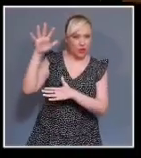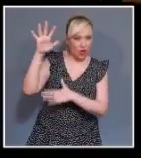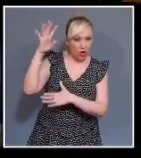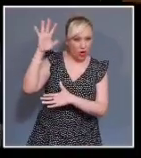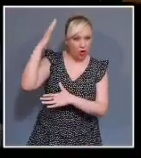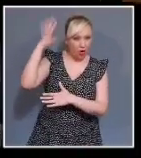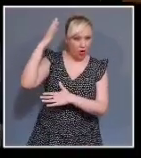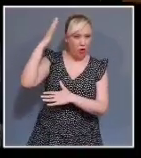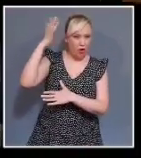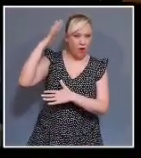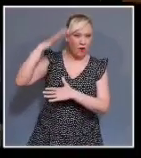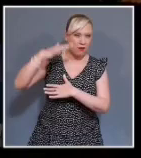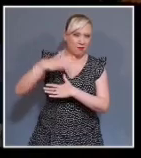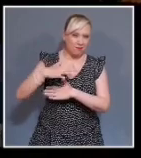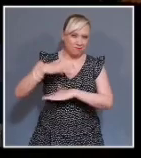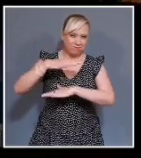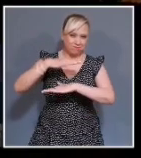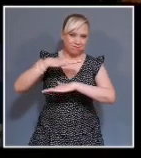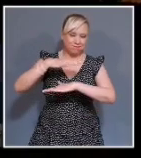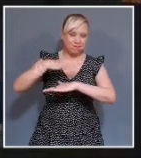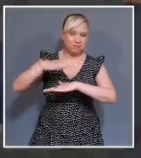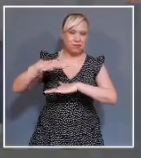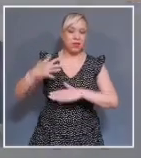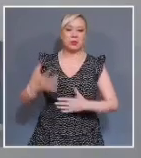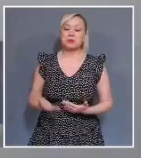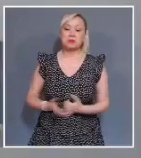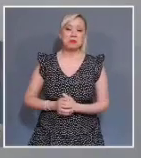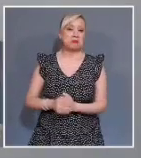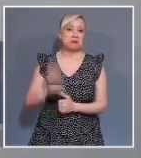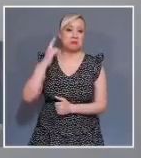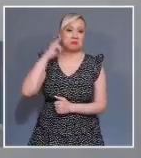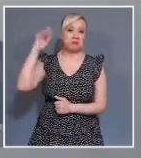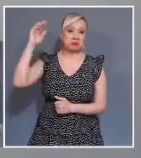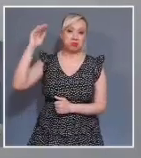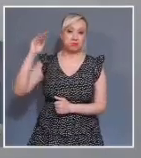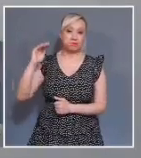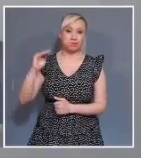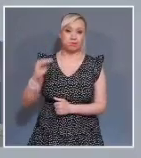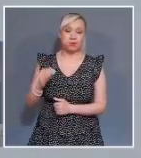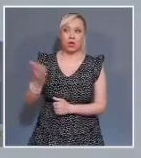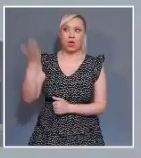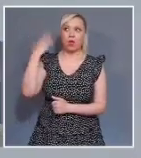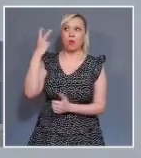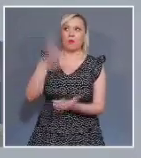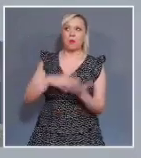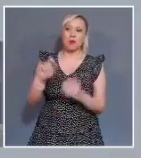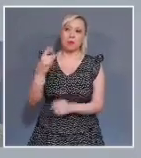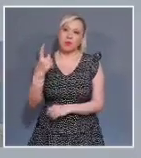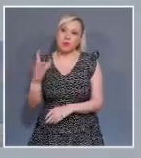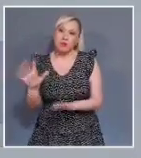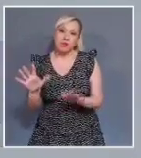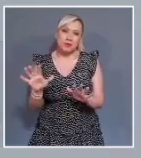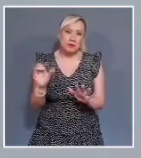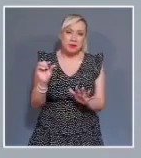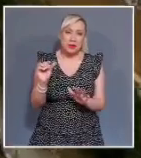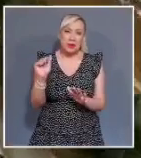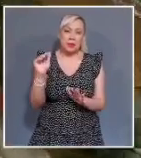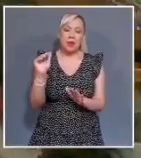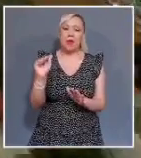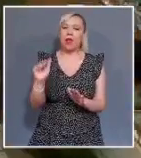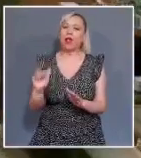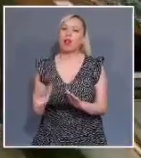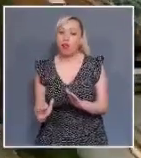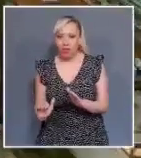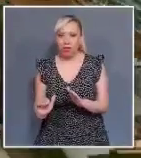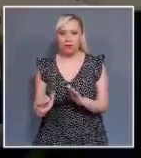en 2022, desde el 27.5% registrado en 2021, colocándonos 9 puntos porcentuales por debajo